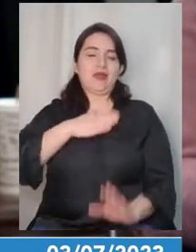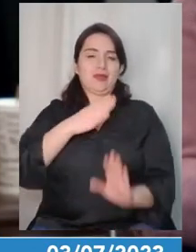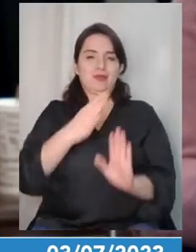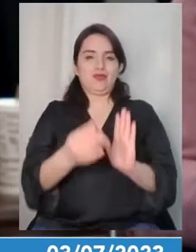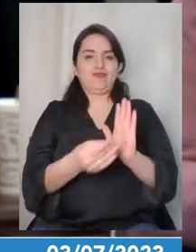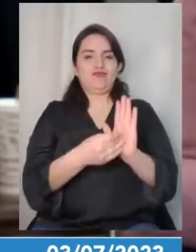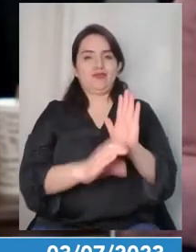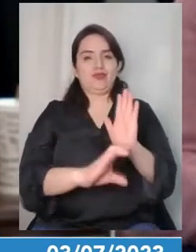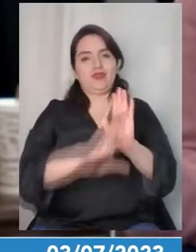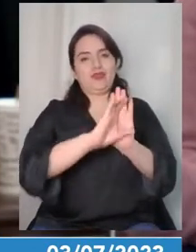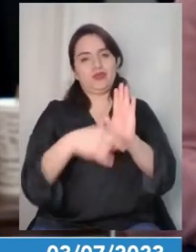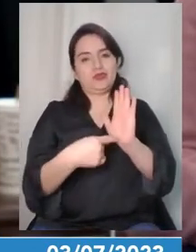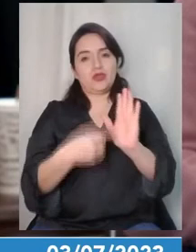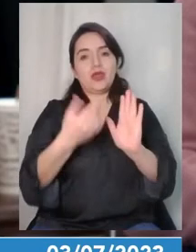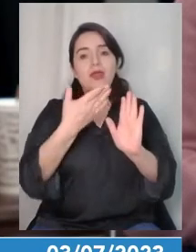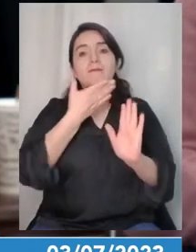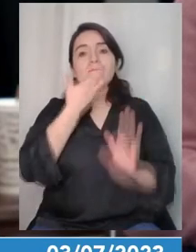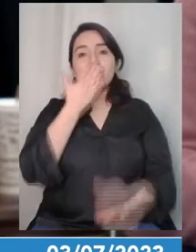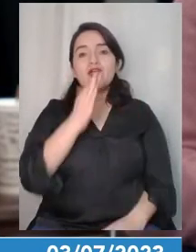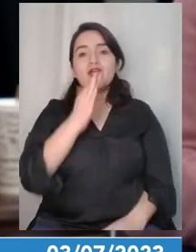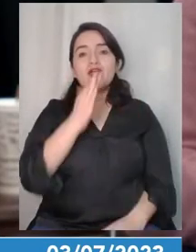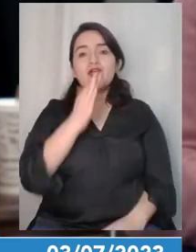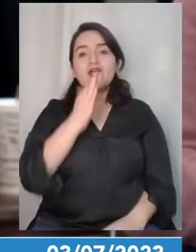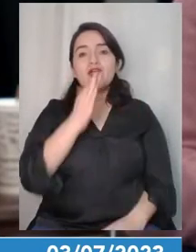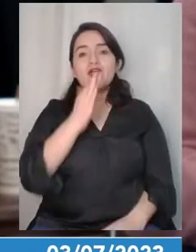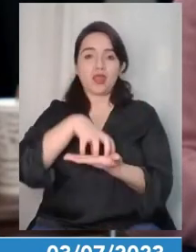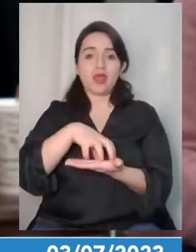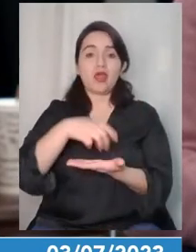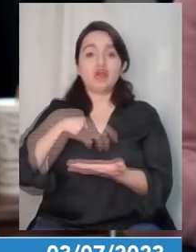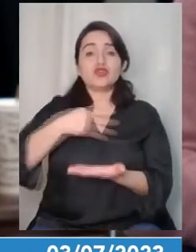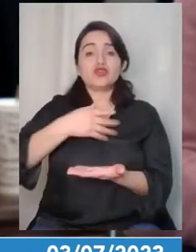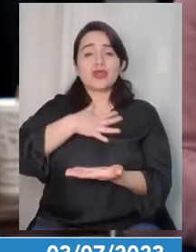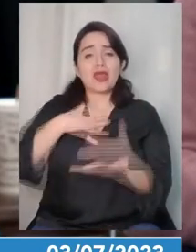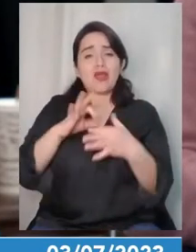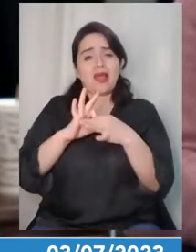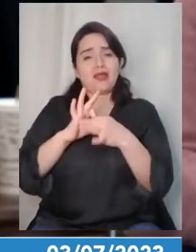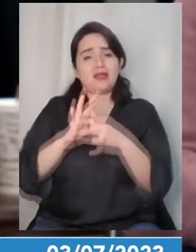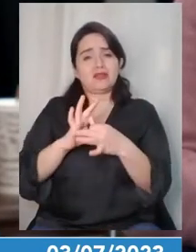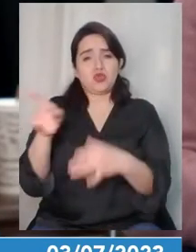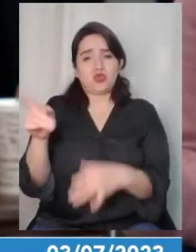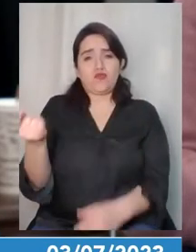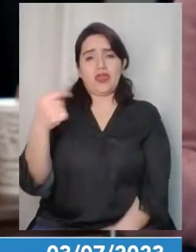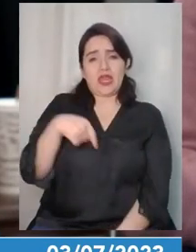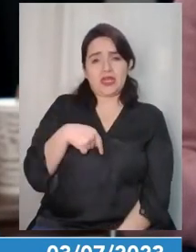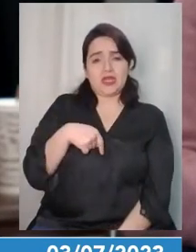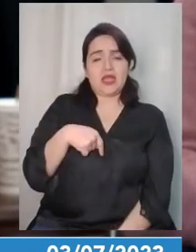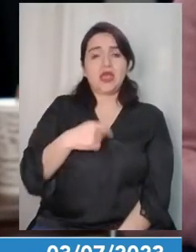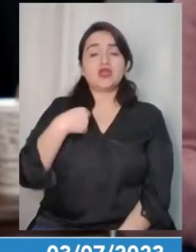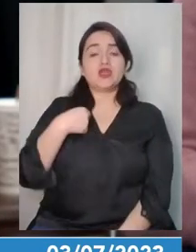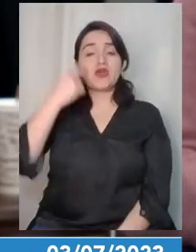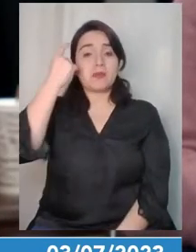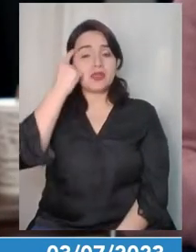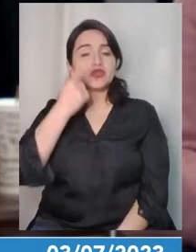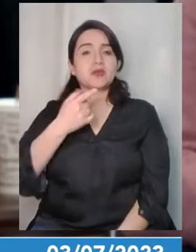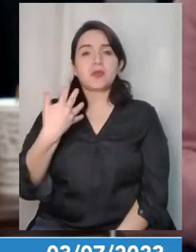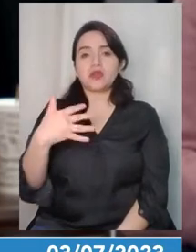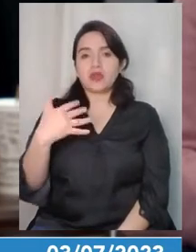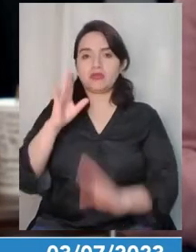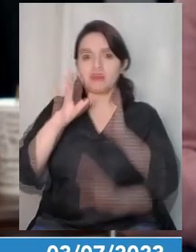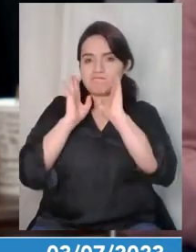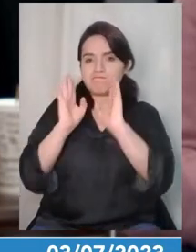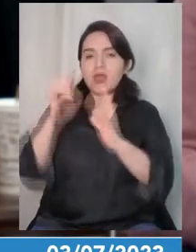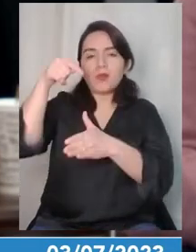ciudades. Yo quiero agradecer en realidad que hayas venido, me parece importante que podamos escuchar, profundizar un poco más en